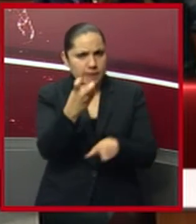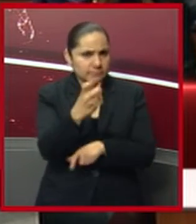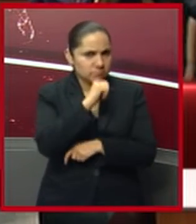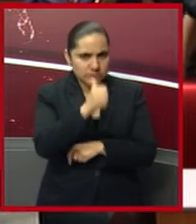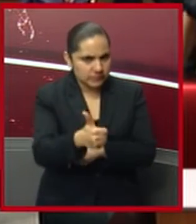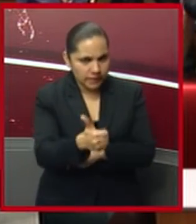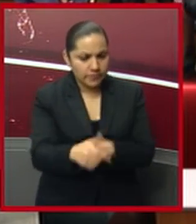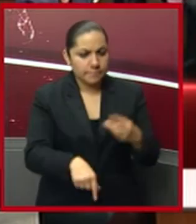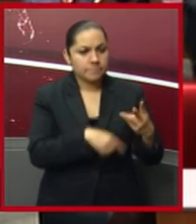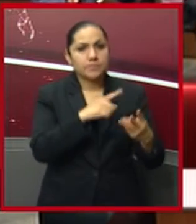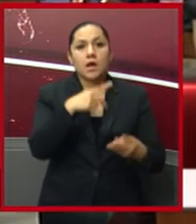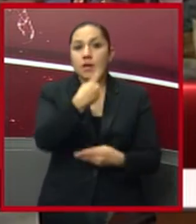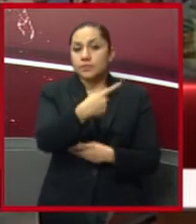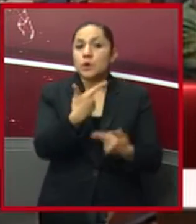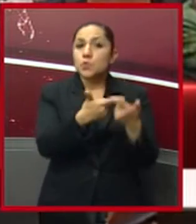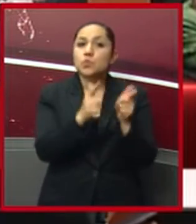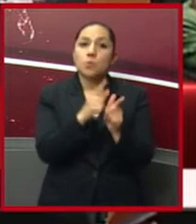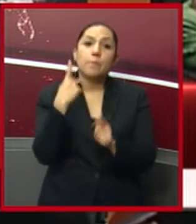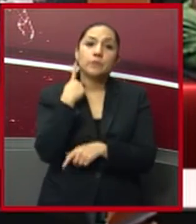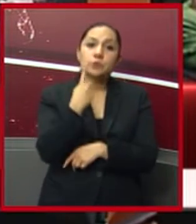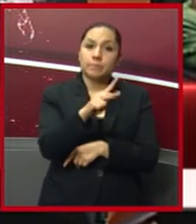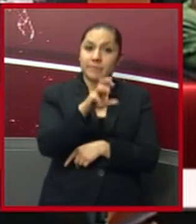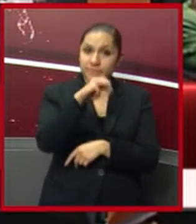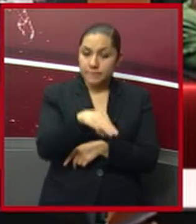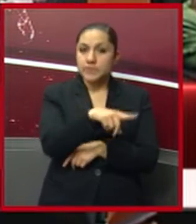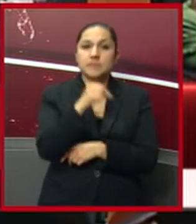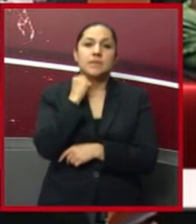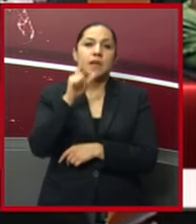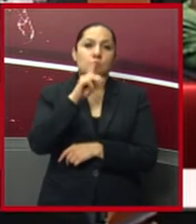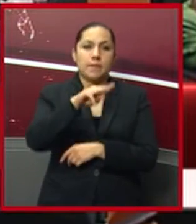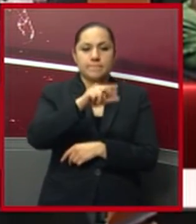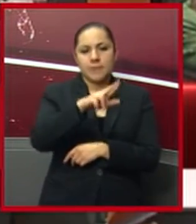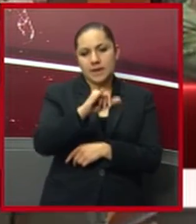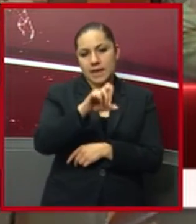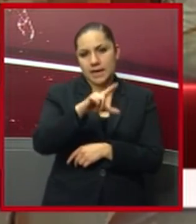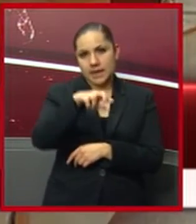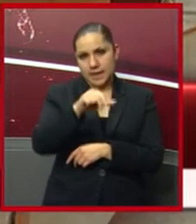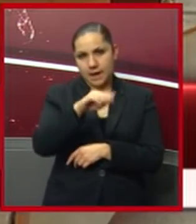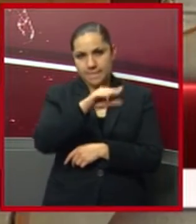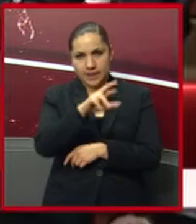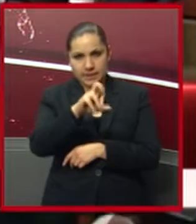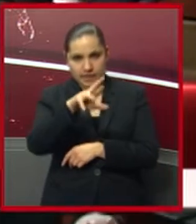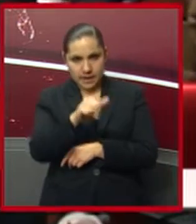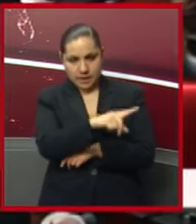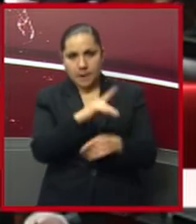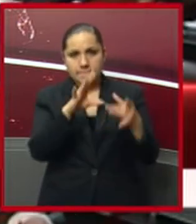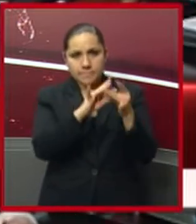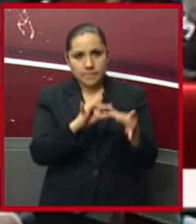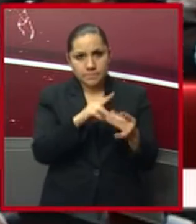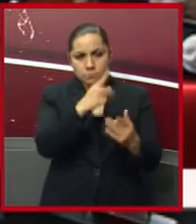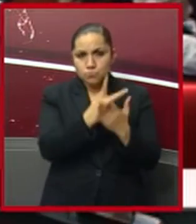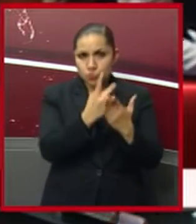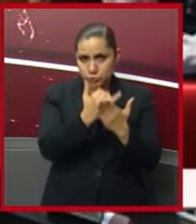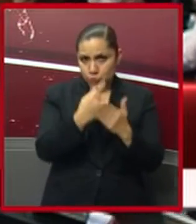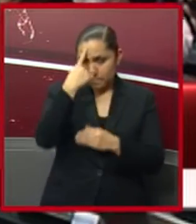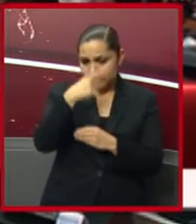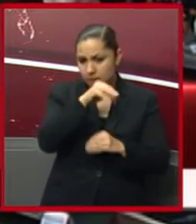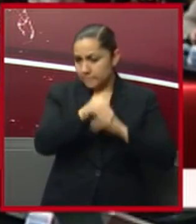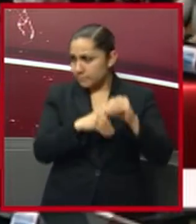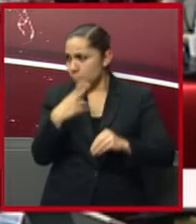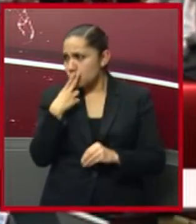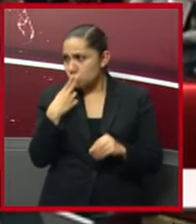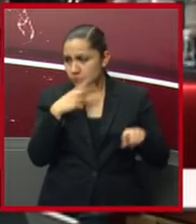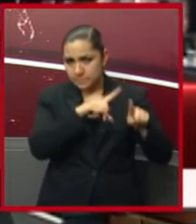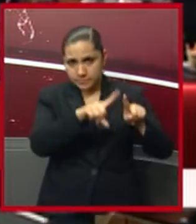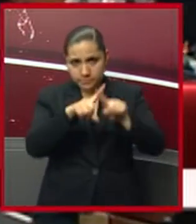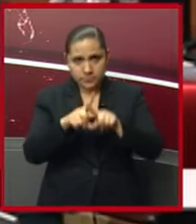del Grupo Parlamentario del Partido Verde, la senadora Marilena Barrera Tapia consideró el proyecto como un aliciente para la investigación sobre los usos